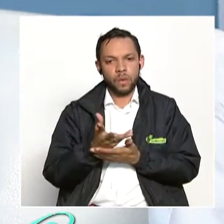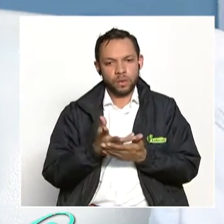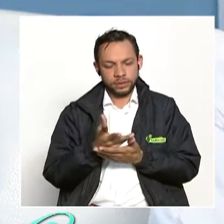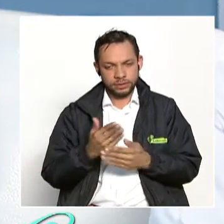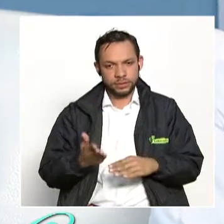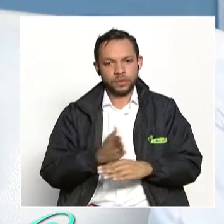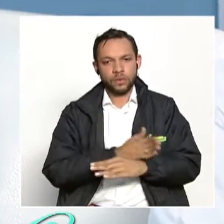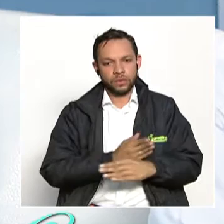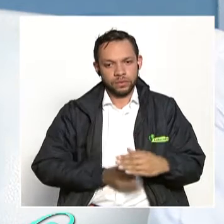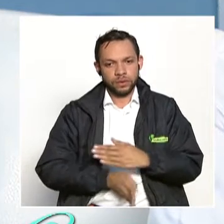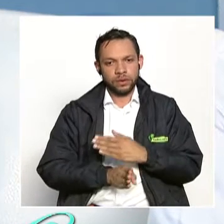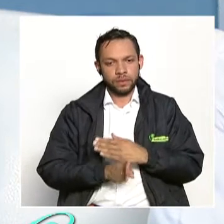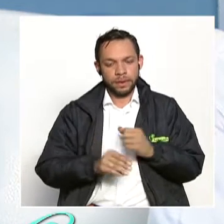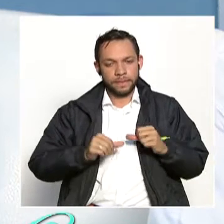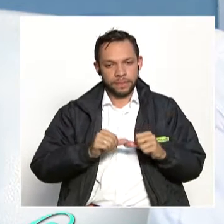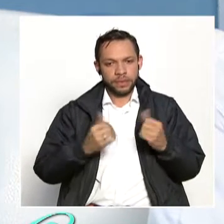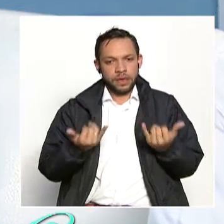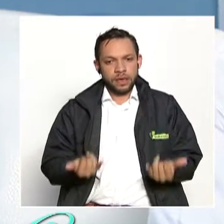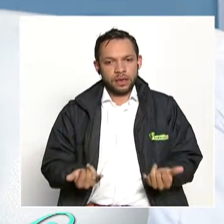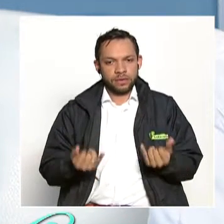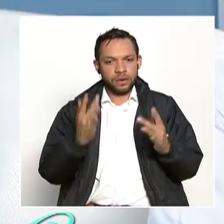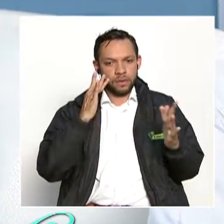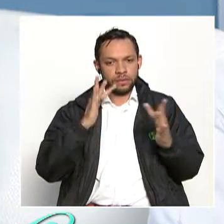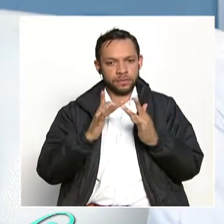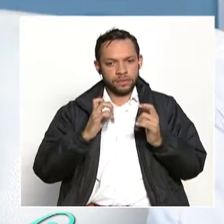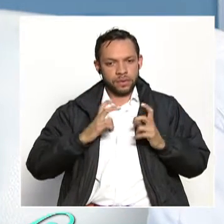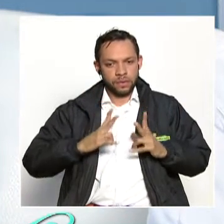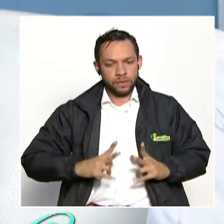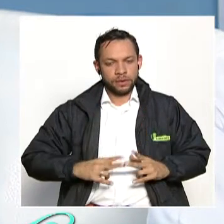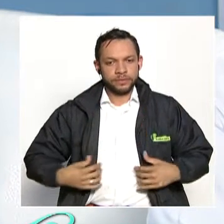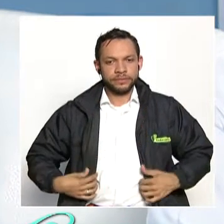ya regresamos con todos ustedes en Conexión Vital.